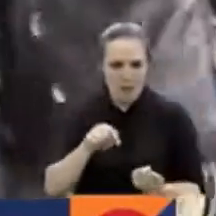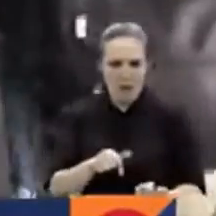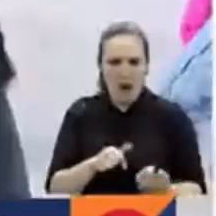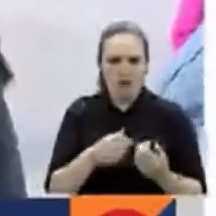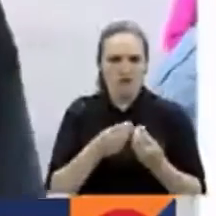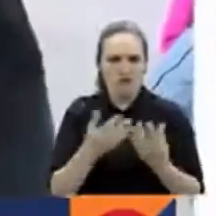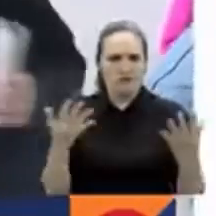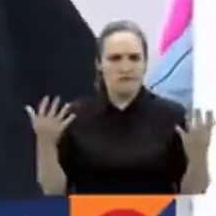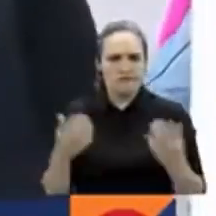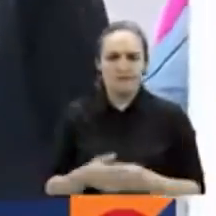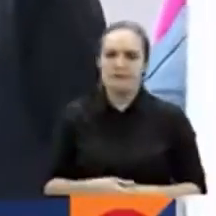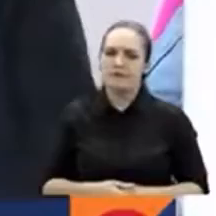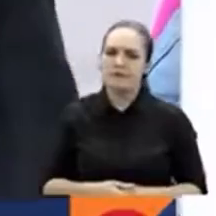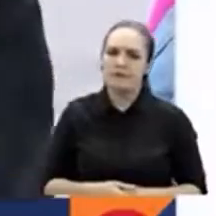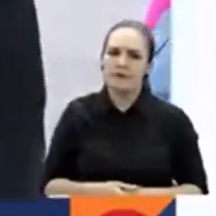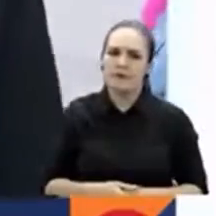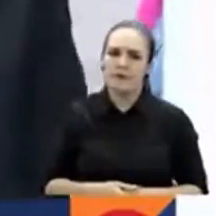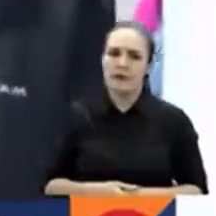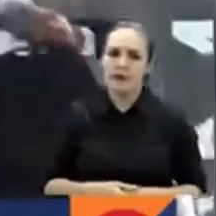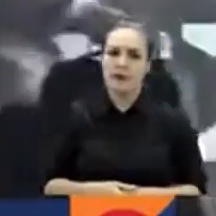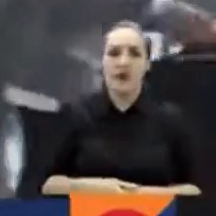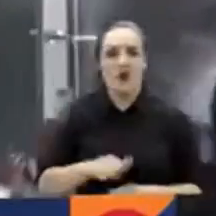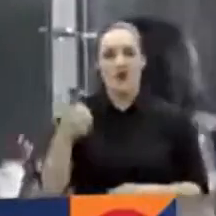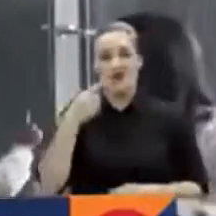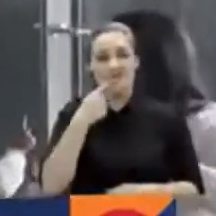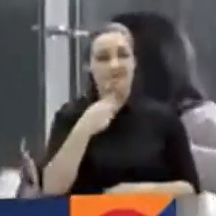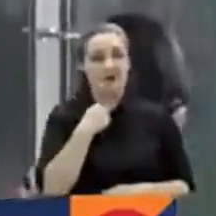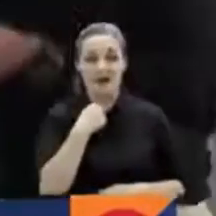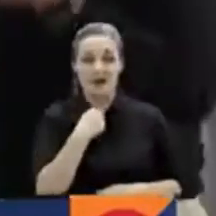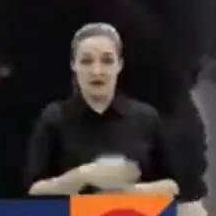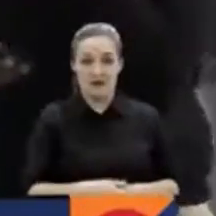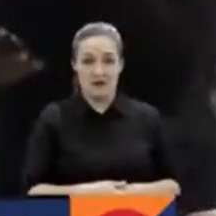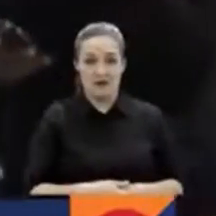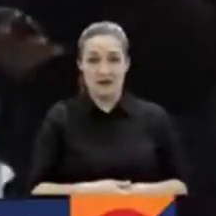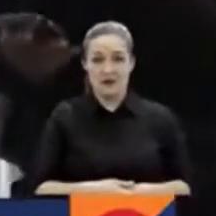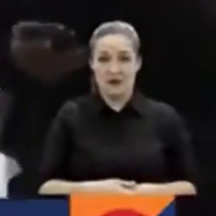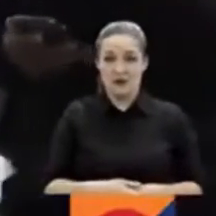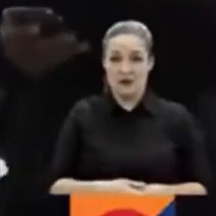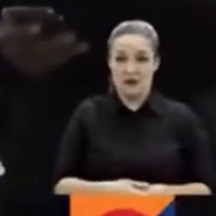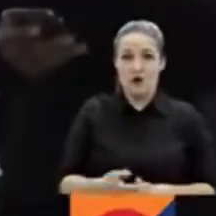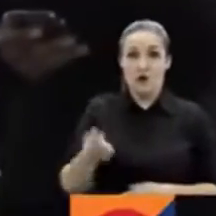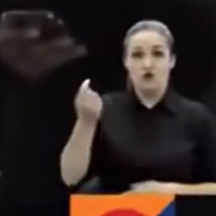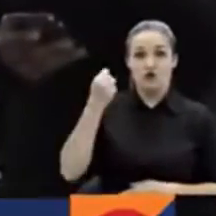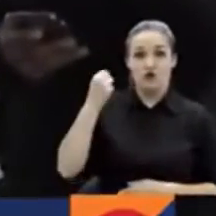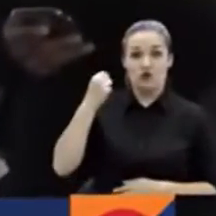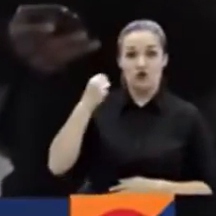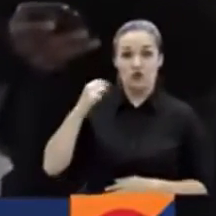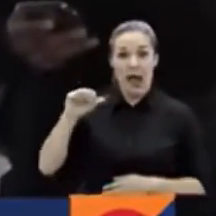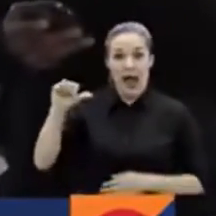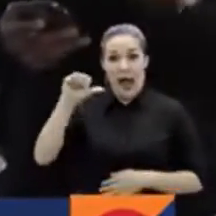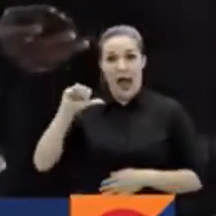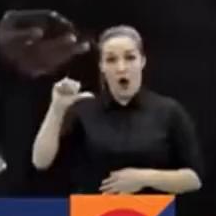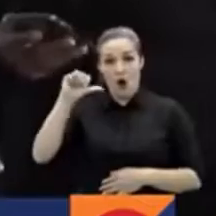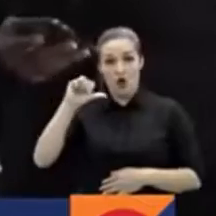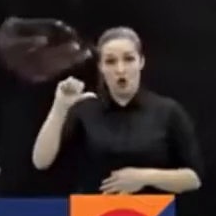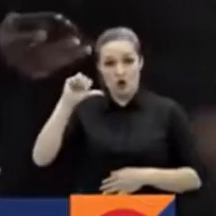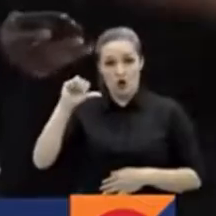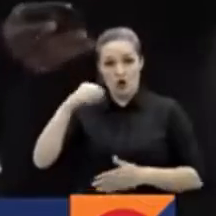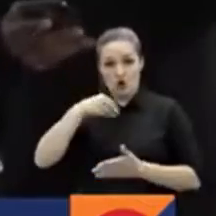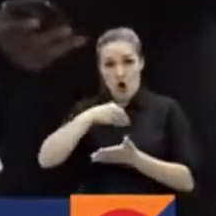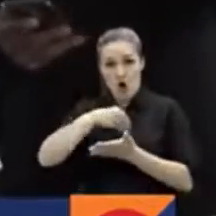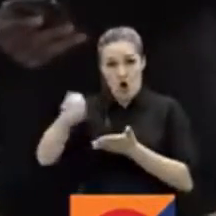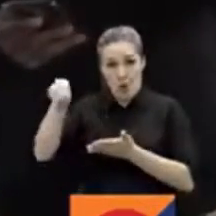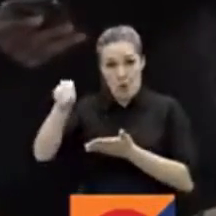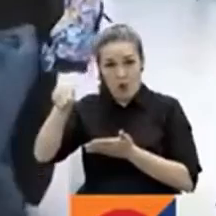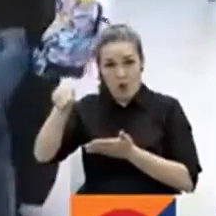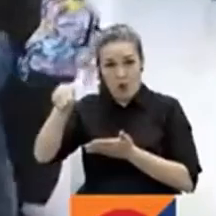la garantiza? Para otros es una medida insuficiente. Con la plata que yo pagué un pasaje en agosto, ya no compro un pasaje para volver a la Argentina. Entonces no